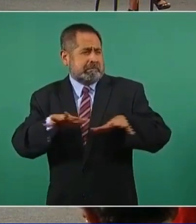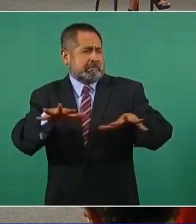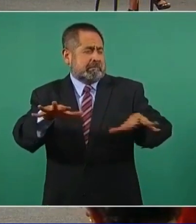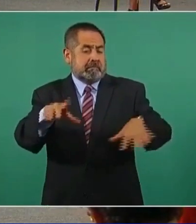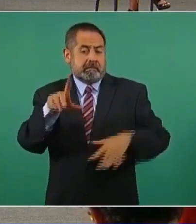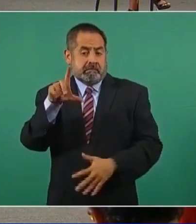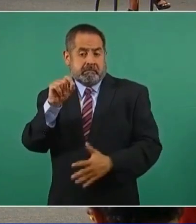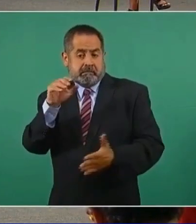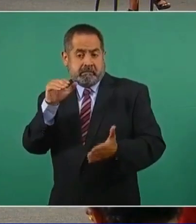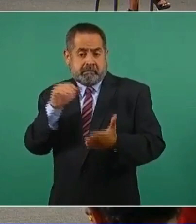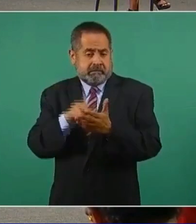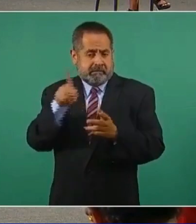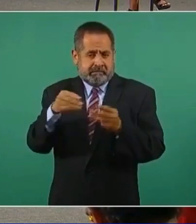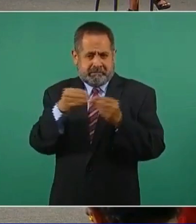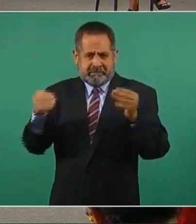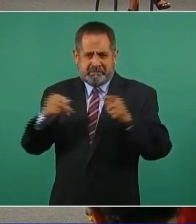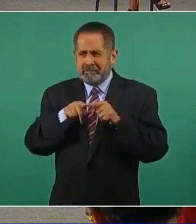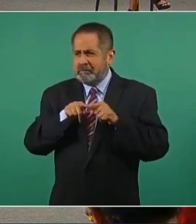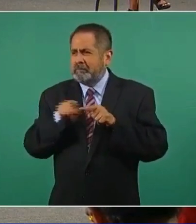kilómetros de vías férreas.